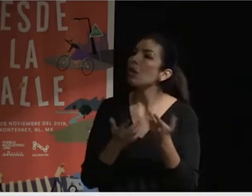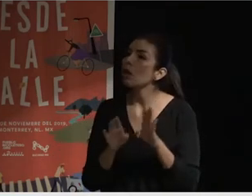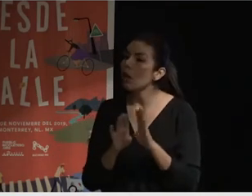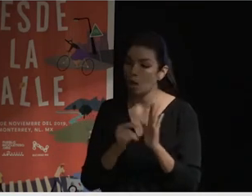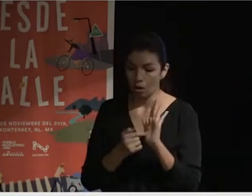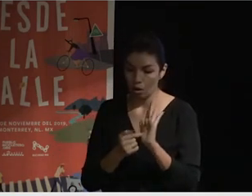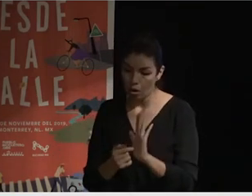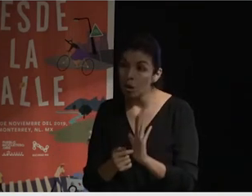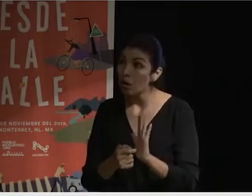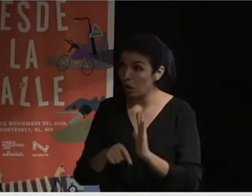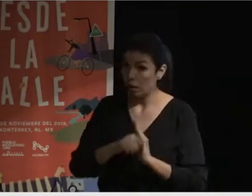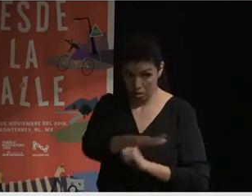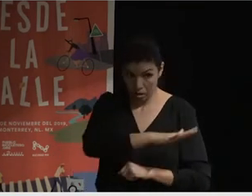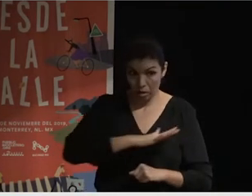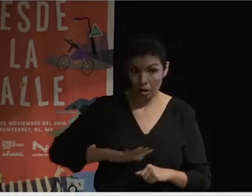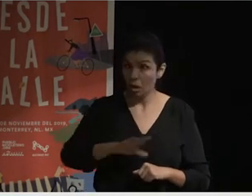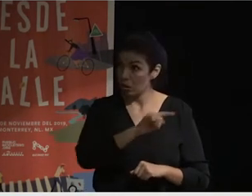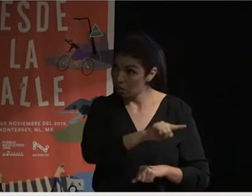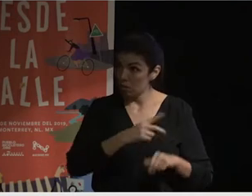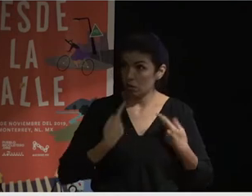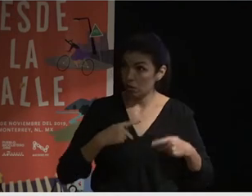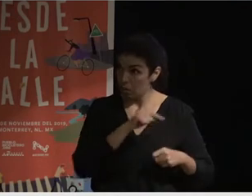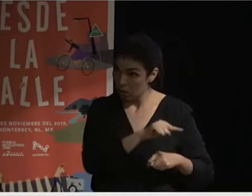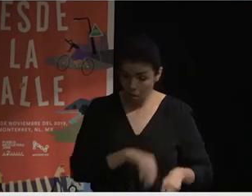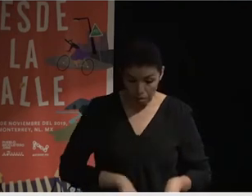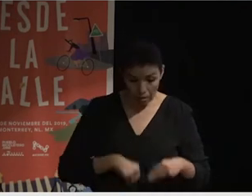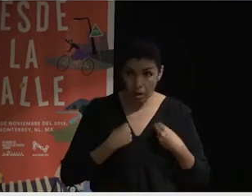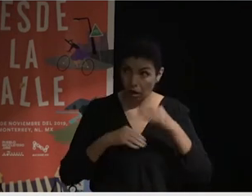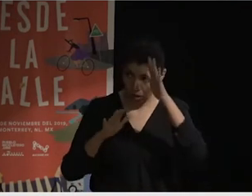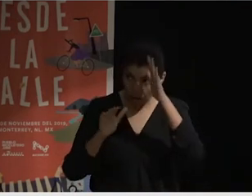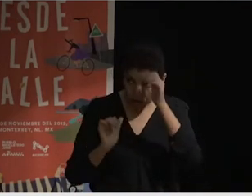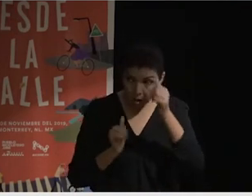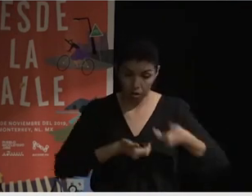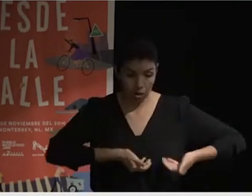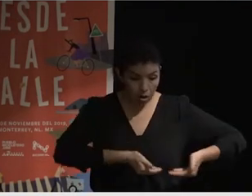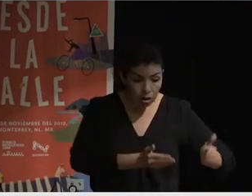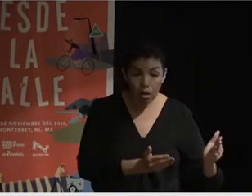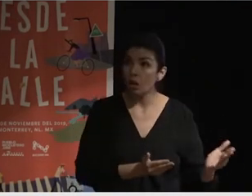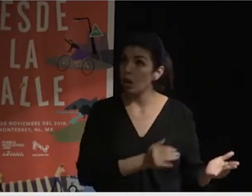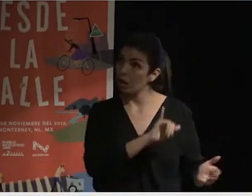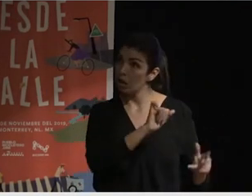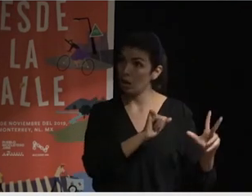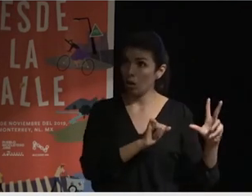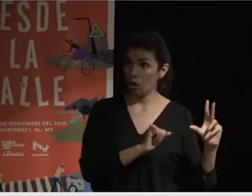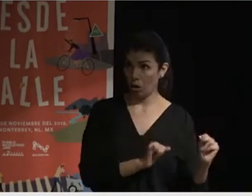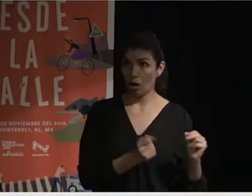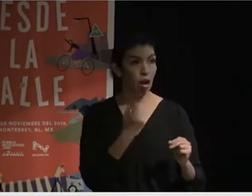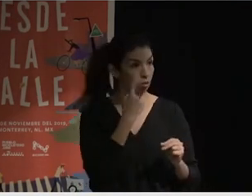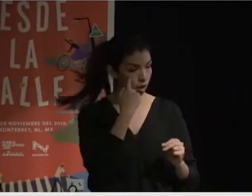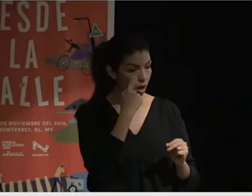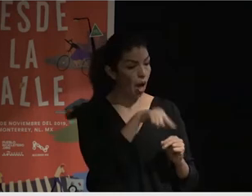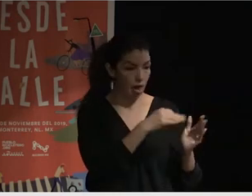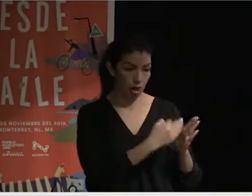¿no? Vecinos, vecinas, y decirles, ¿saben qué? Va a entrar una infraestructura acá de este tipo y el Estado no está haciendo su chamba de proteger a la gente, ¿no? De